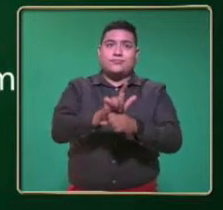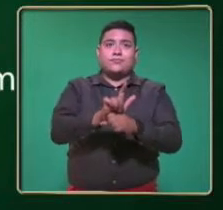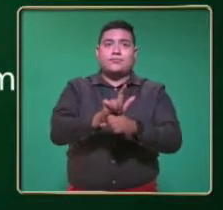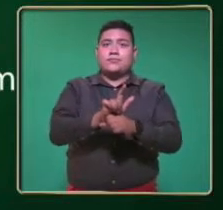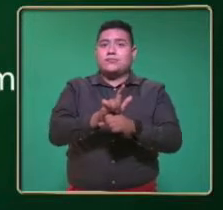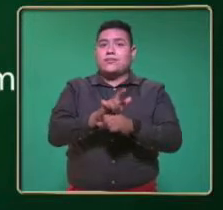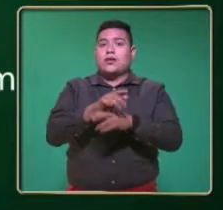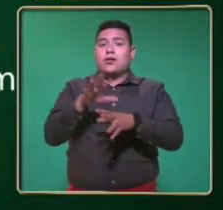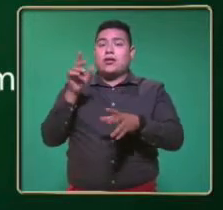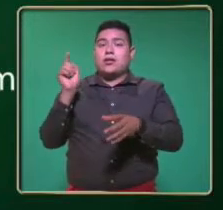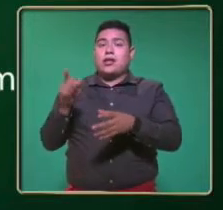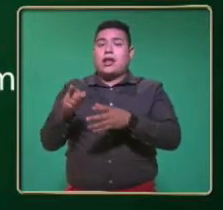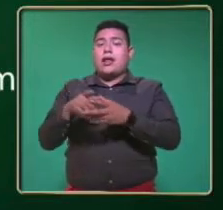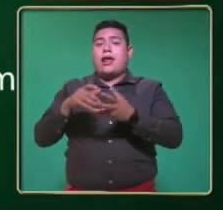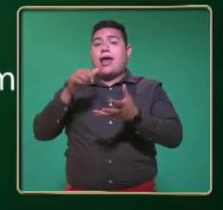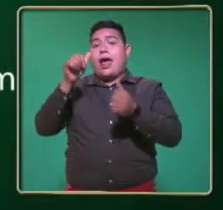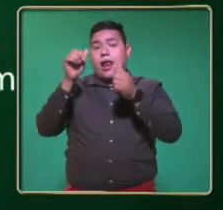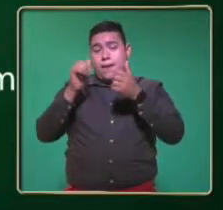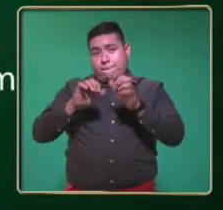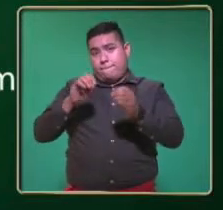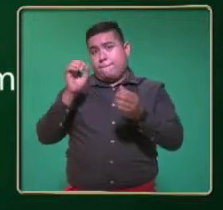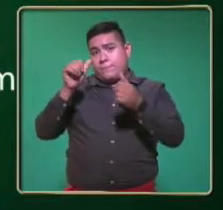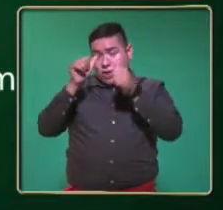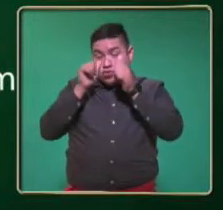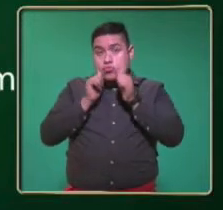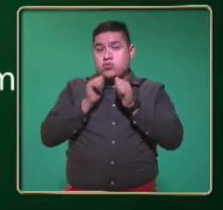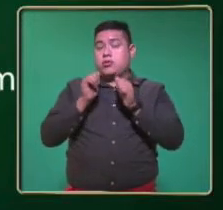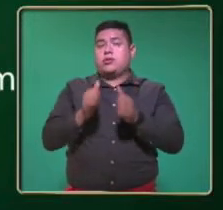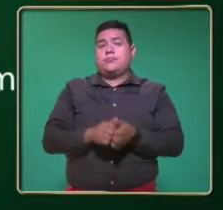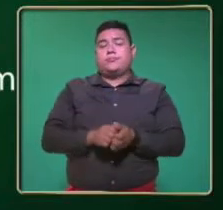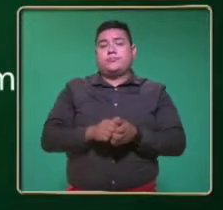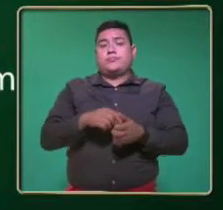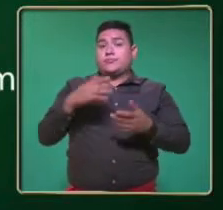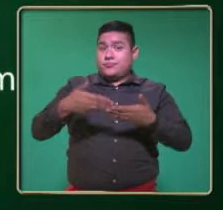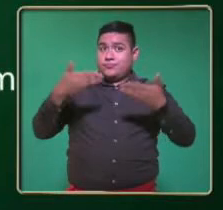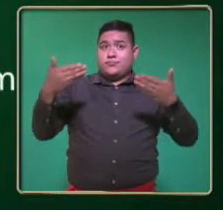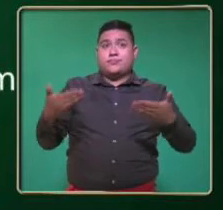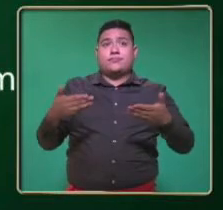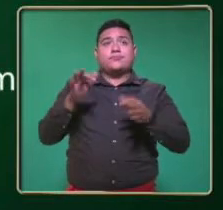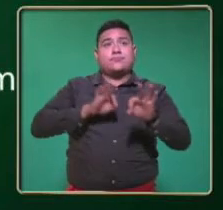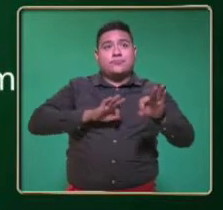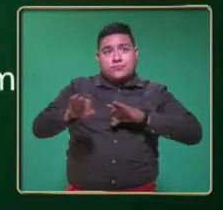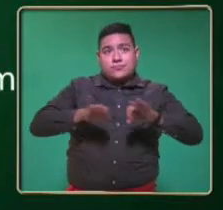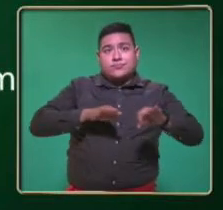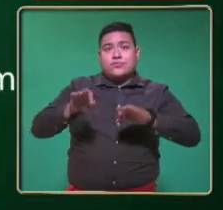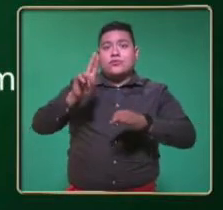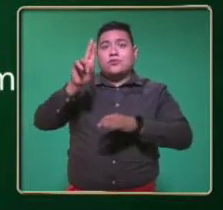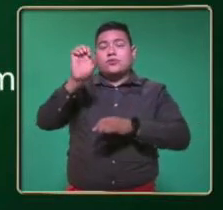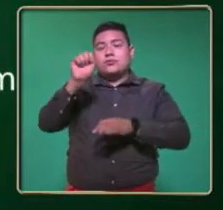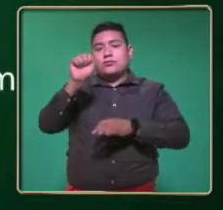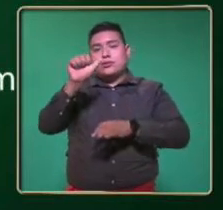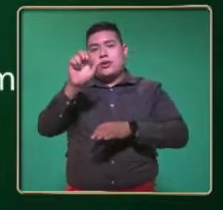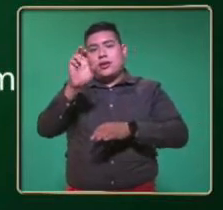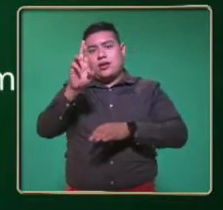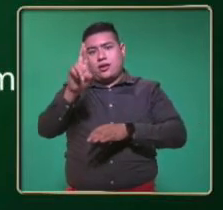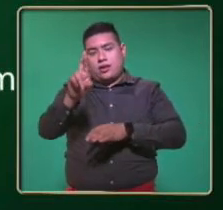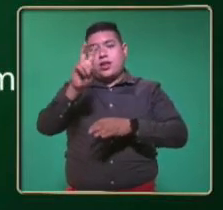con acentuación en el área visual. Actualmente labora en la